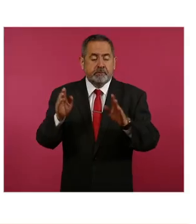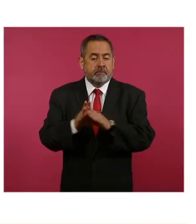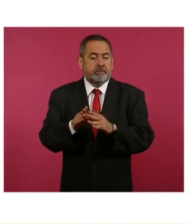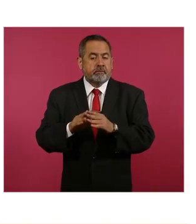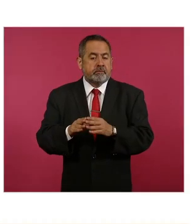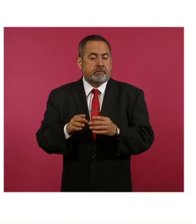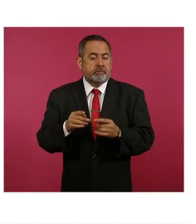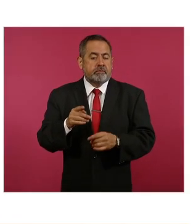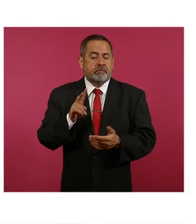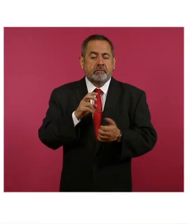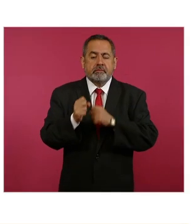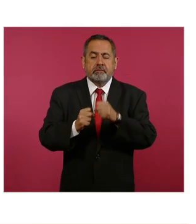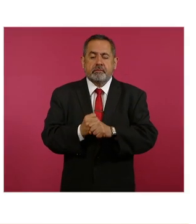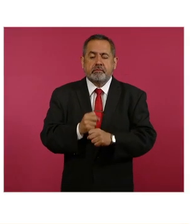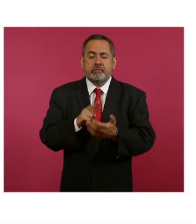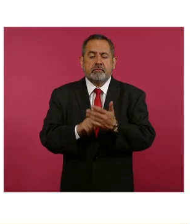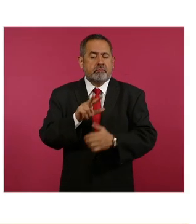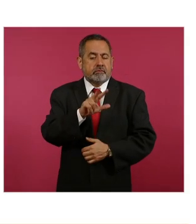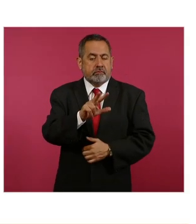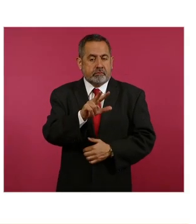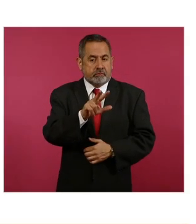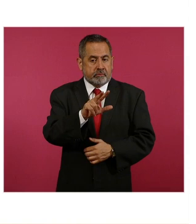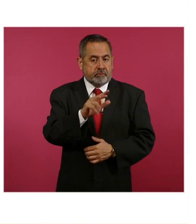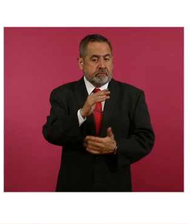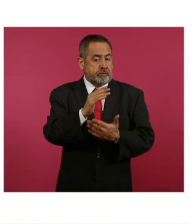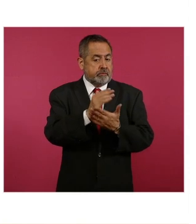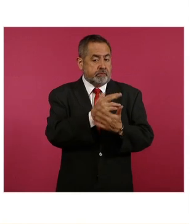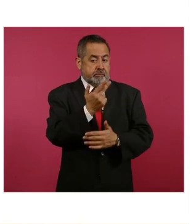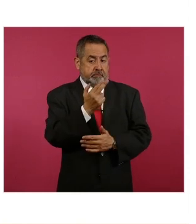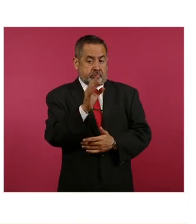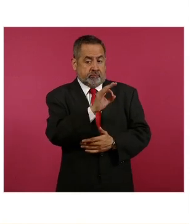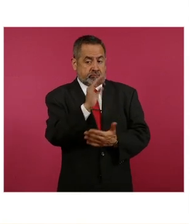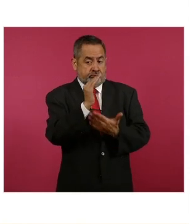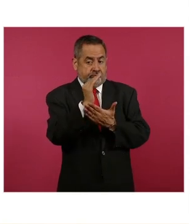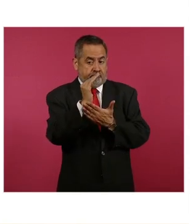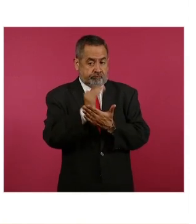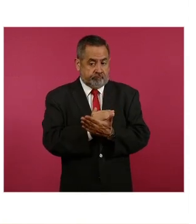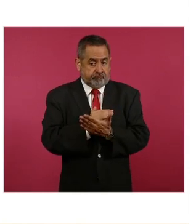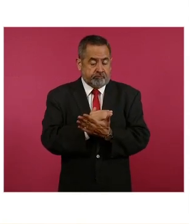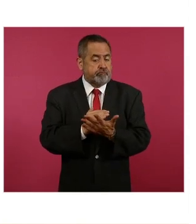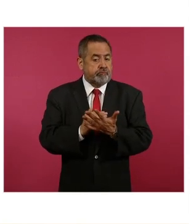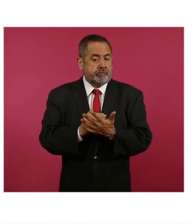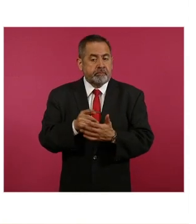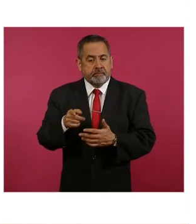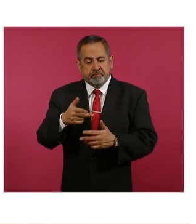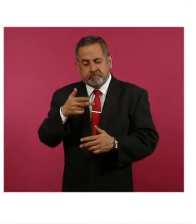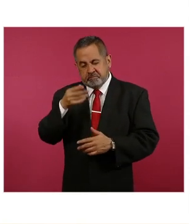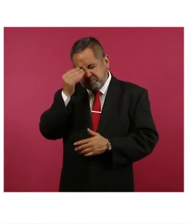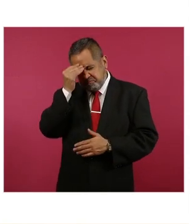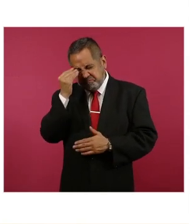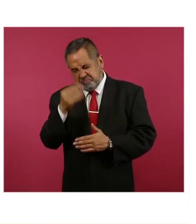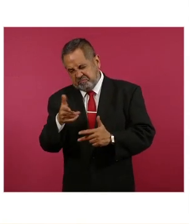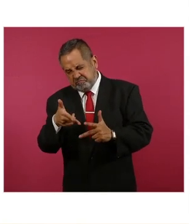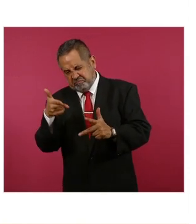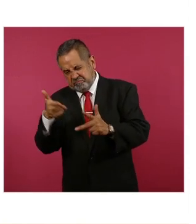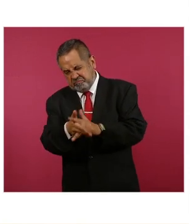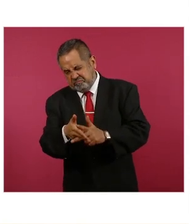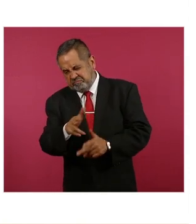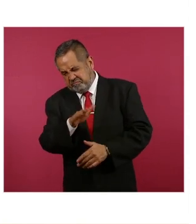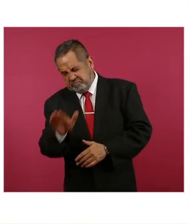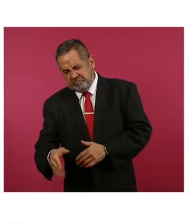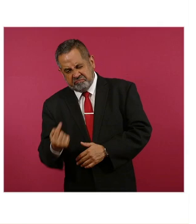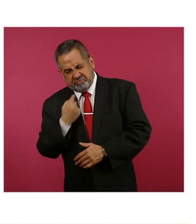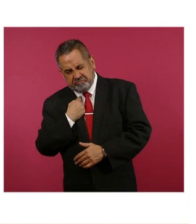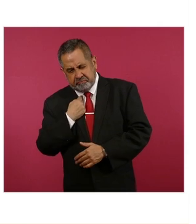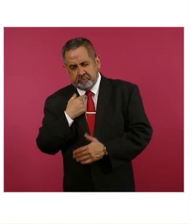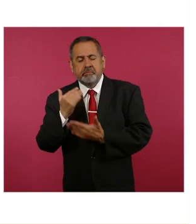histórico de 2018, de menos 25 por ciento, donde el homicidio doloso en el país ha venido a la baja.